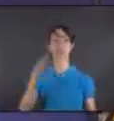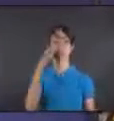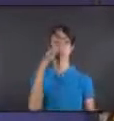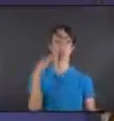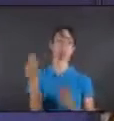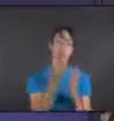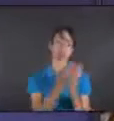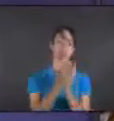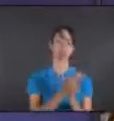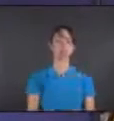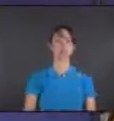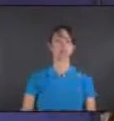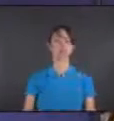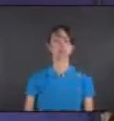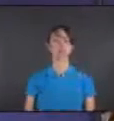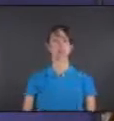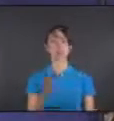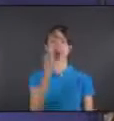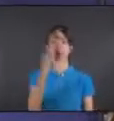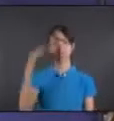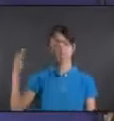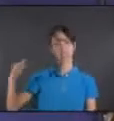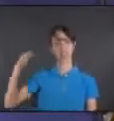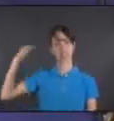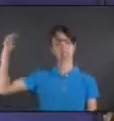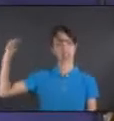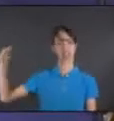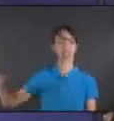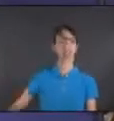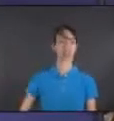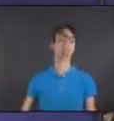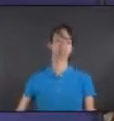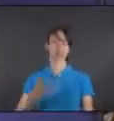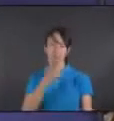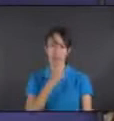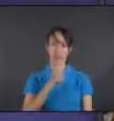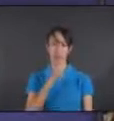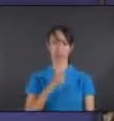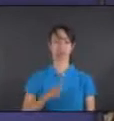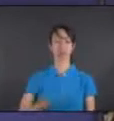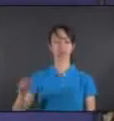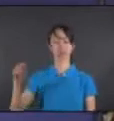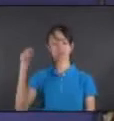Y sacó la universidad y me recuerdo cuando se graduó de auditor.